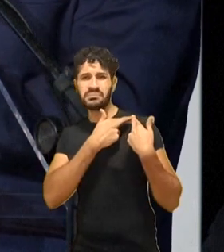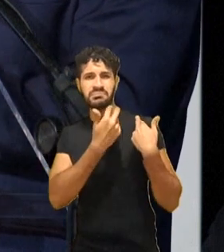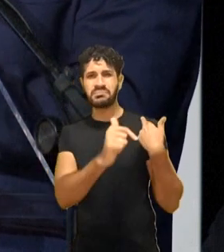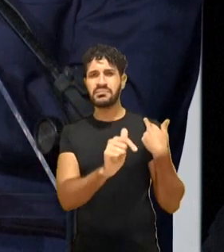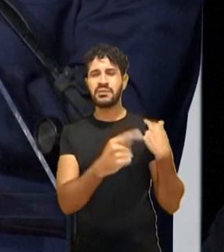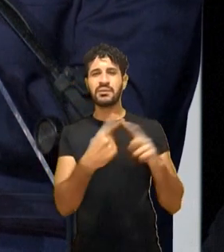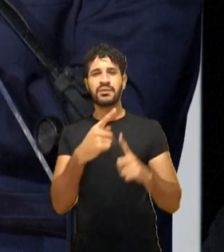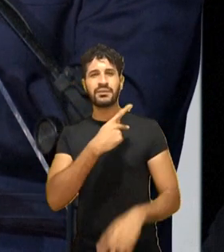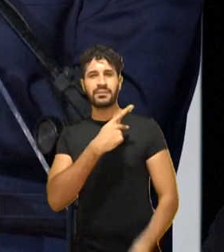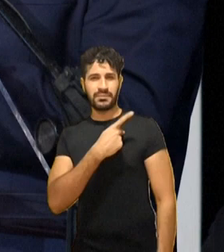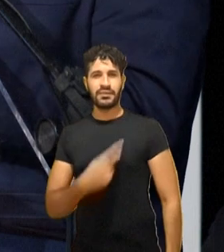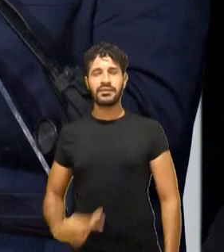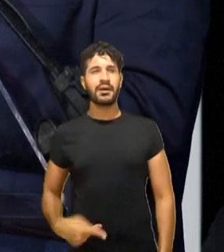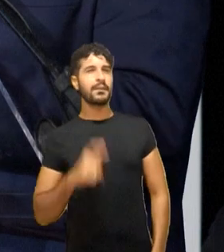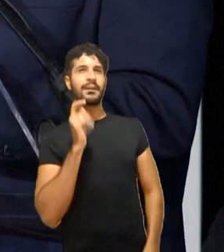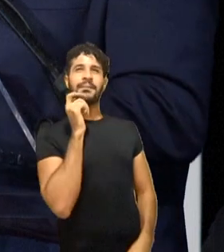país